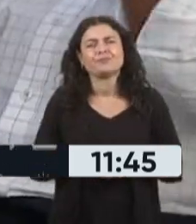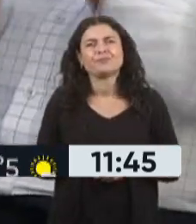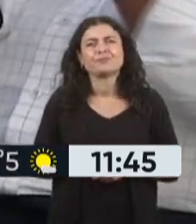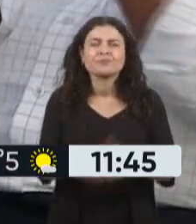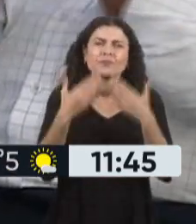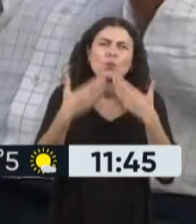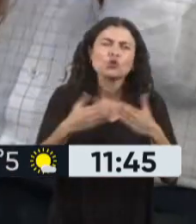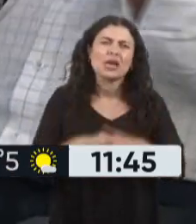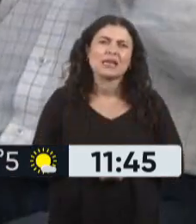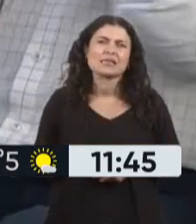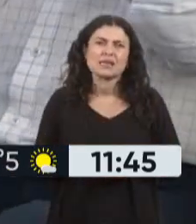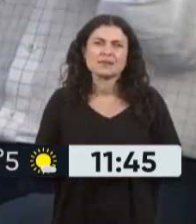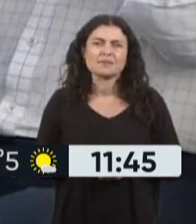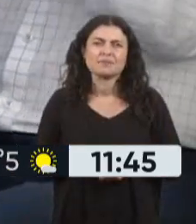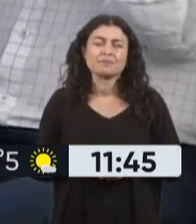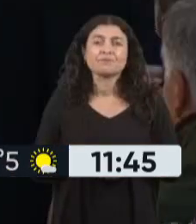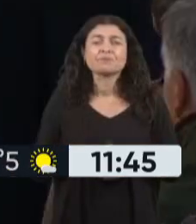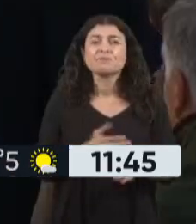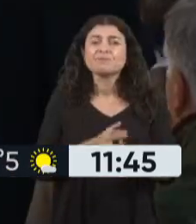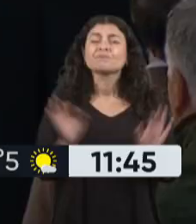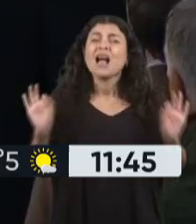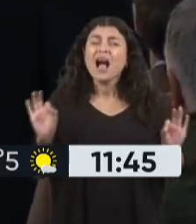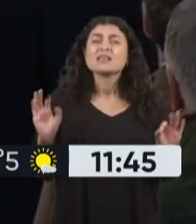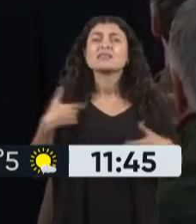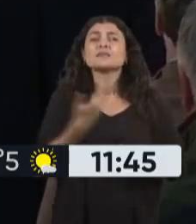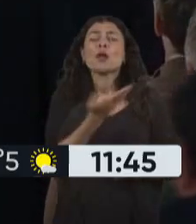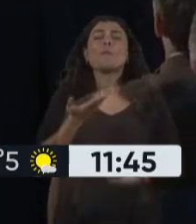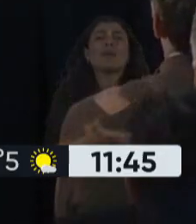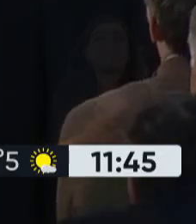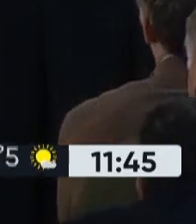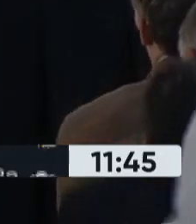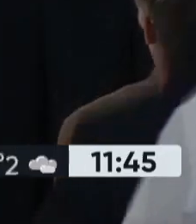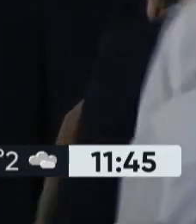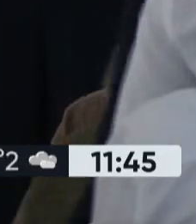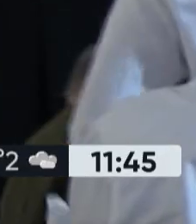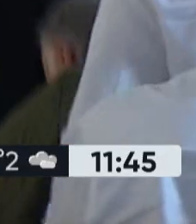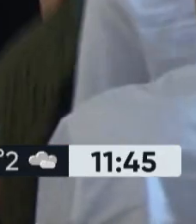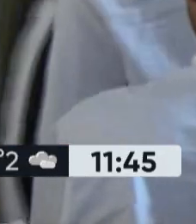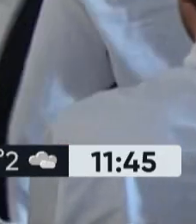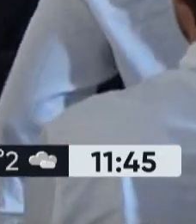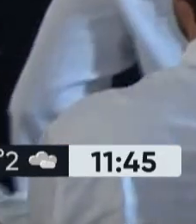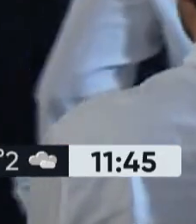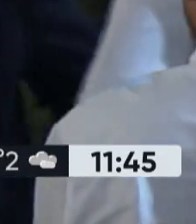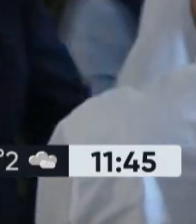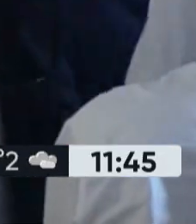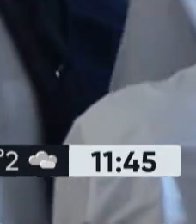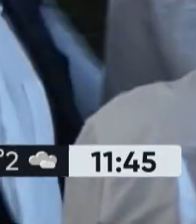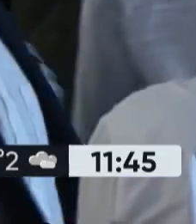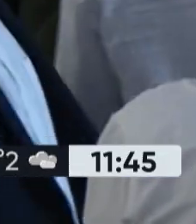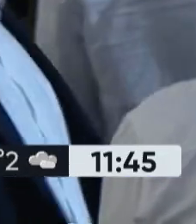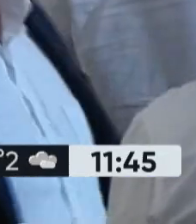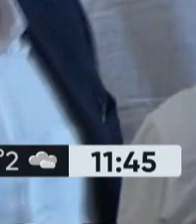Muchas gracias. De esta manera despedimos al señor presidente de la Nación, doctor Javier Milei, y